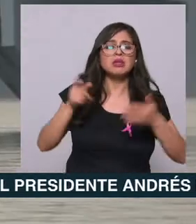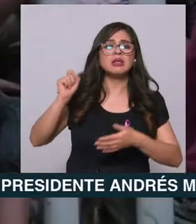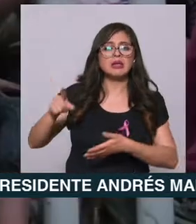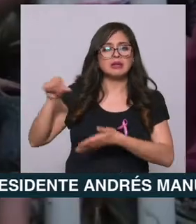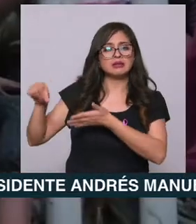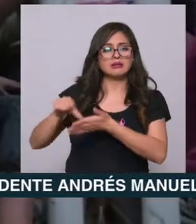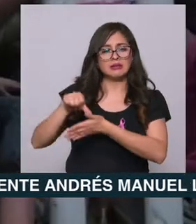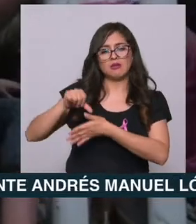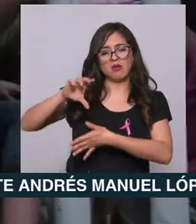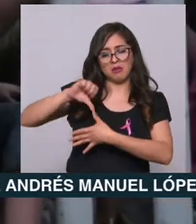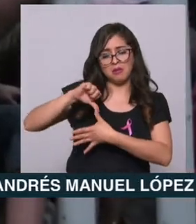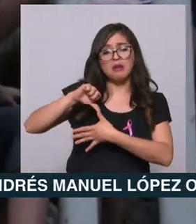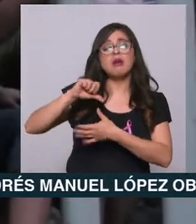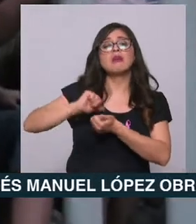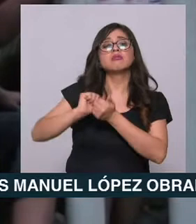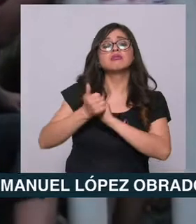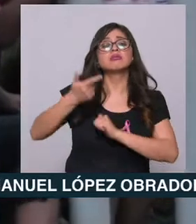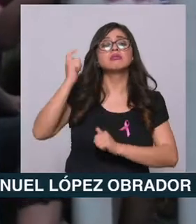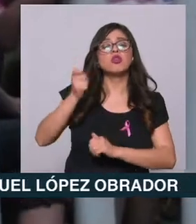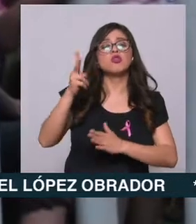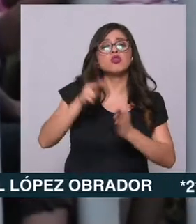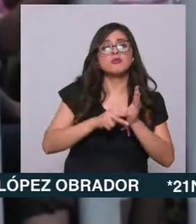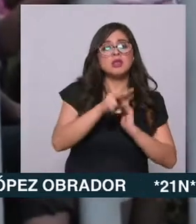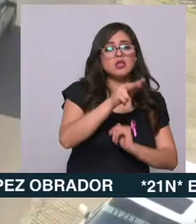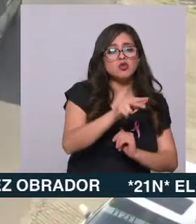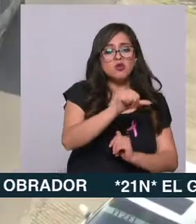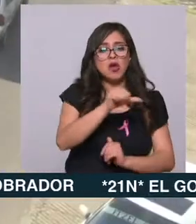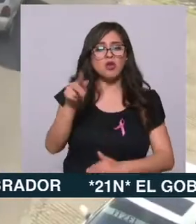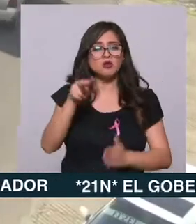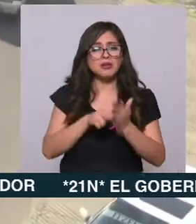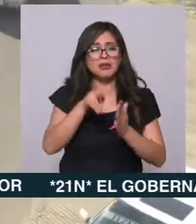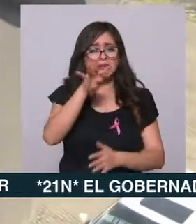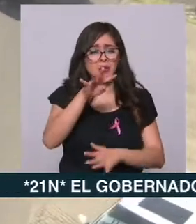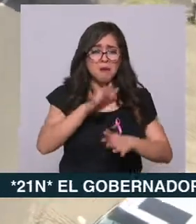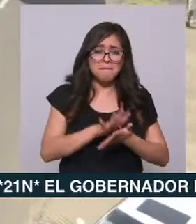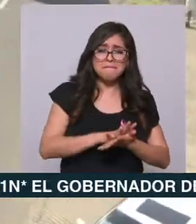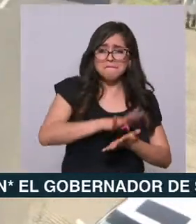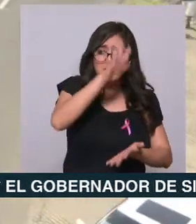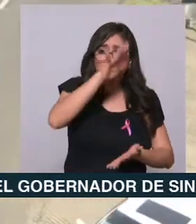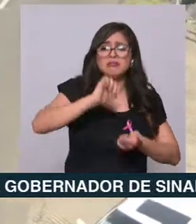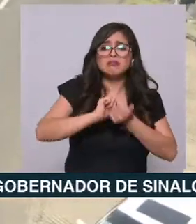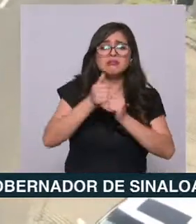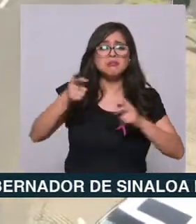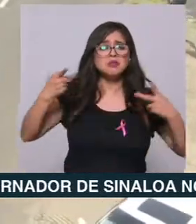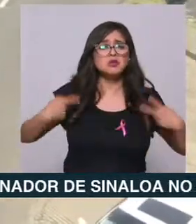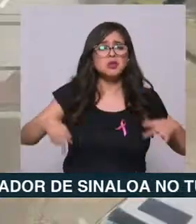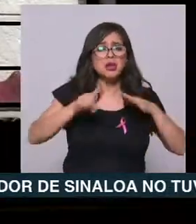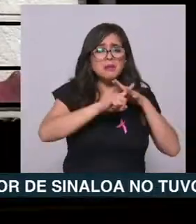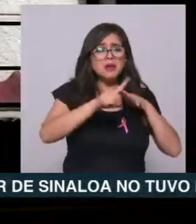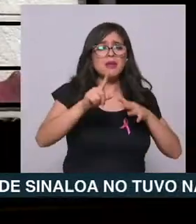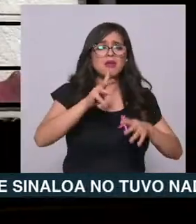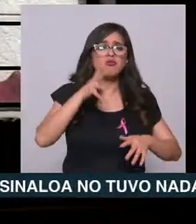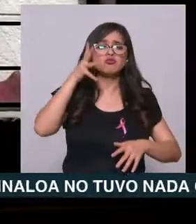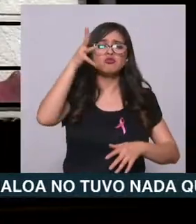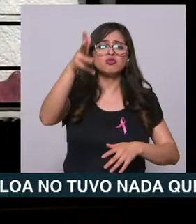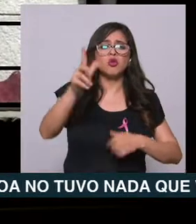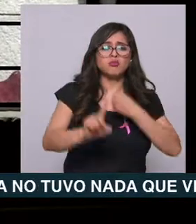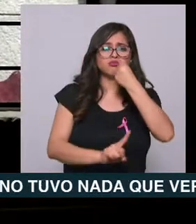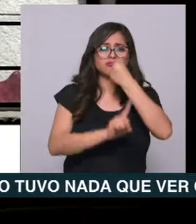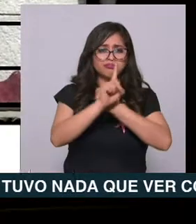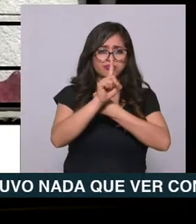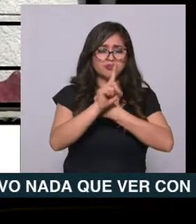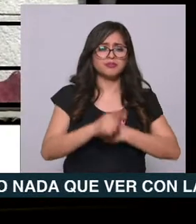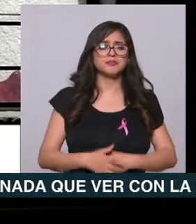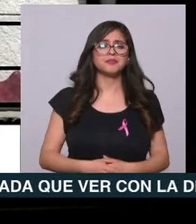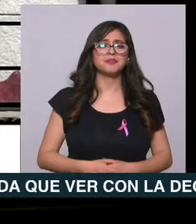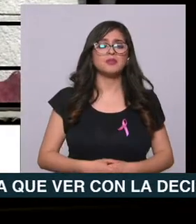Centroamérica, cifra que aumentará en 2018 y 2019 a pesar de los problemas a los que los migrantes se puedan enfrentar. Sinceramente, todo